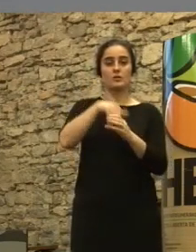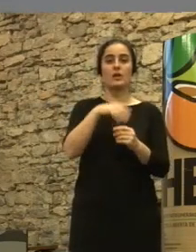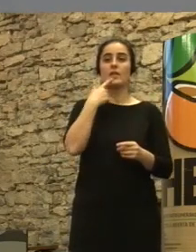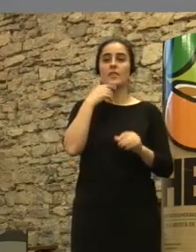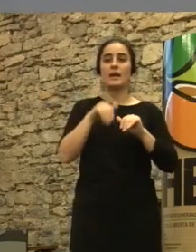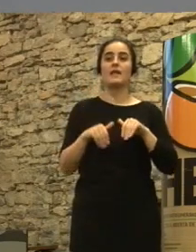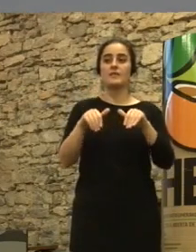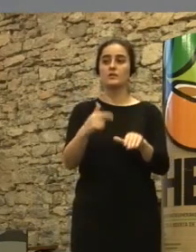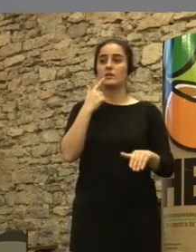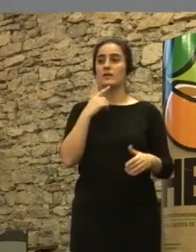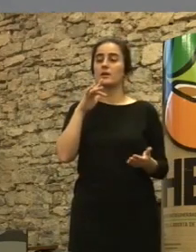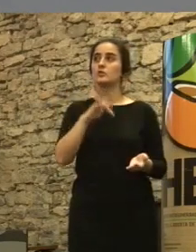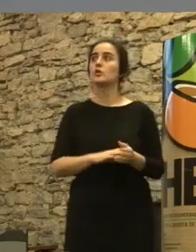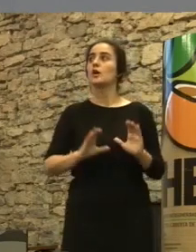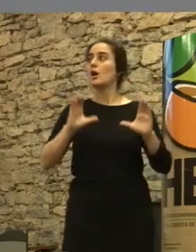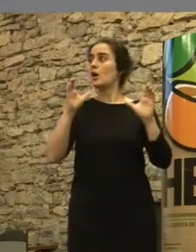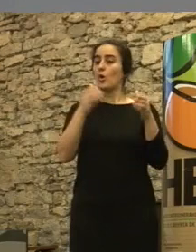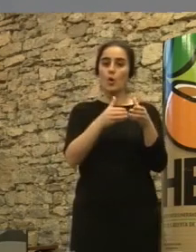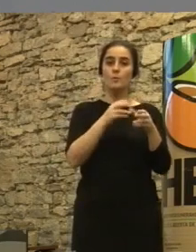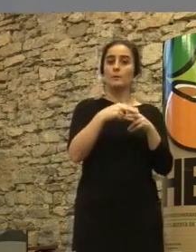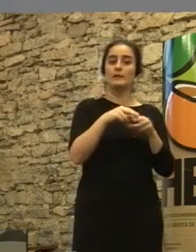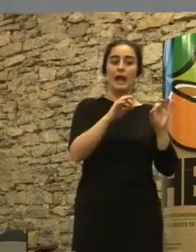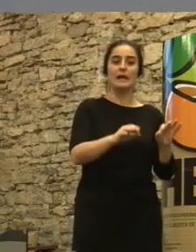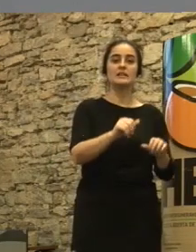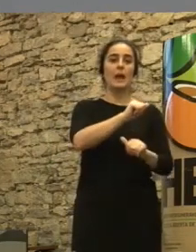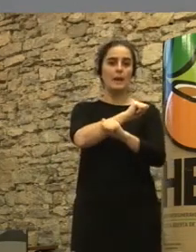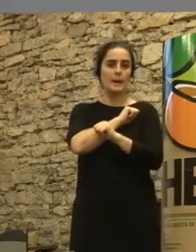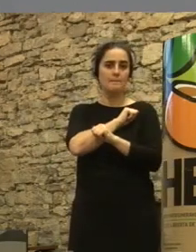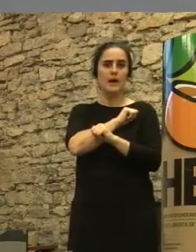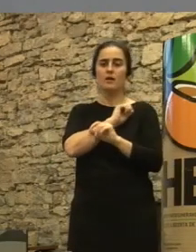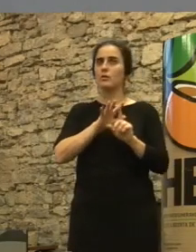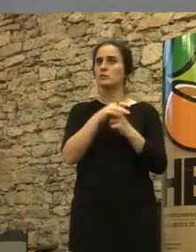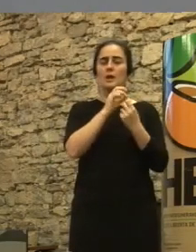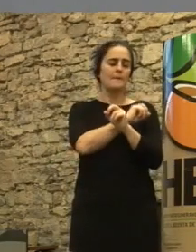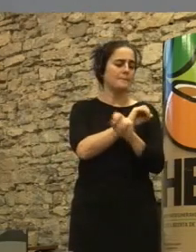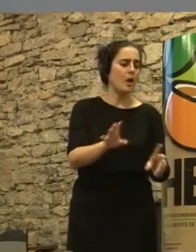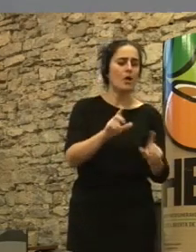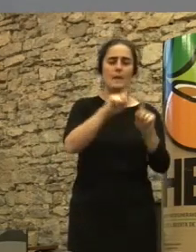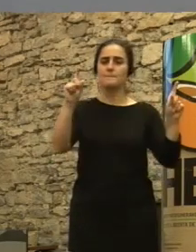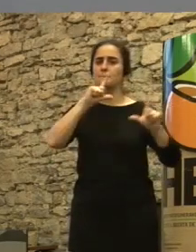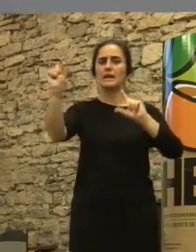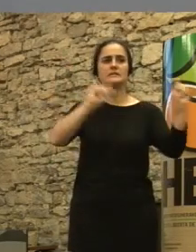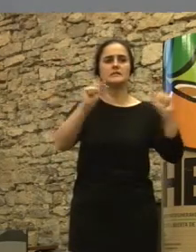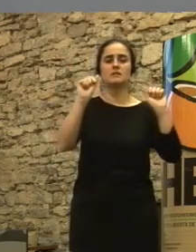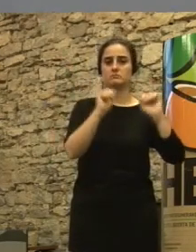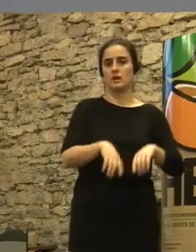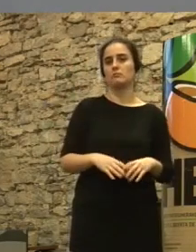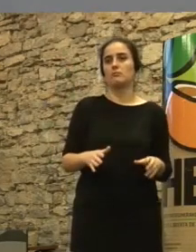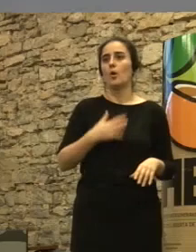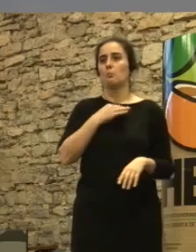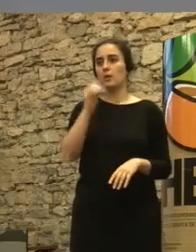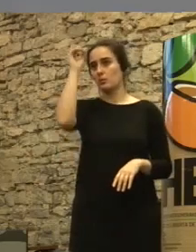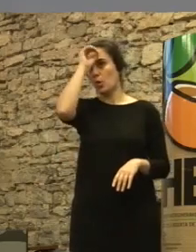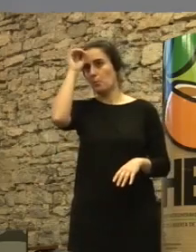decía, desde que gobierna el partido Y, el paro va peor que nunca y las empresas se están yendo y no sé qué. Vale, es una impresión,